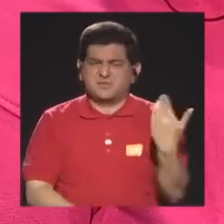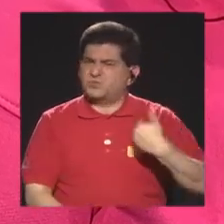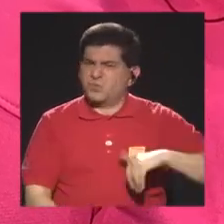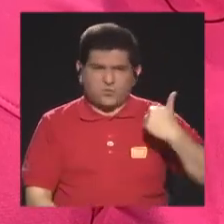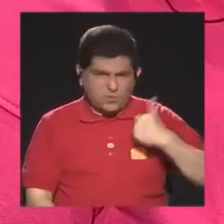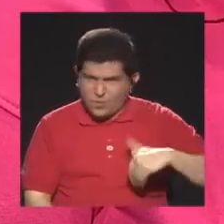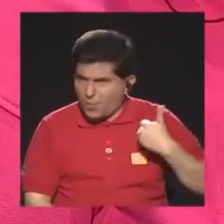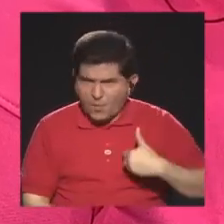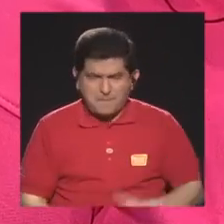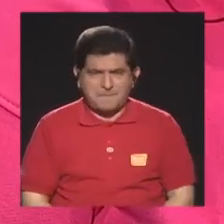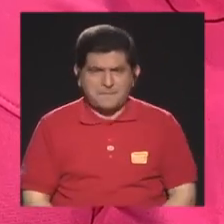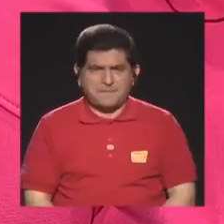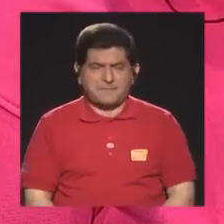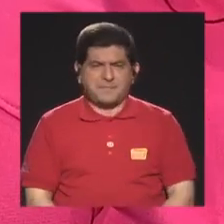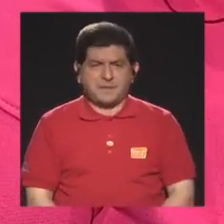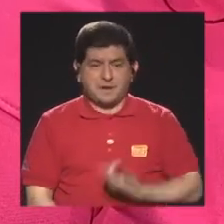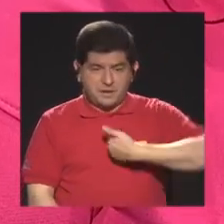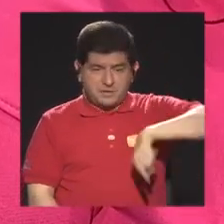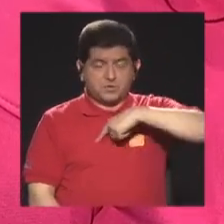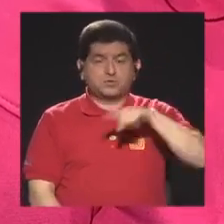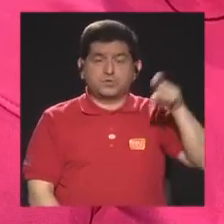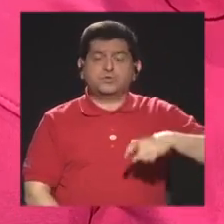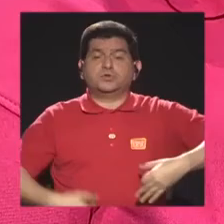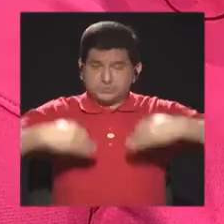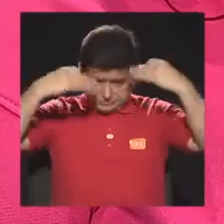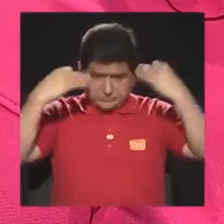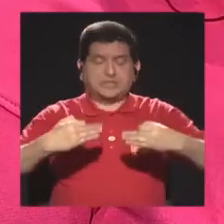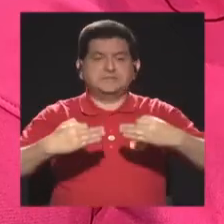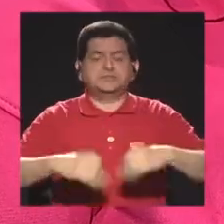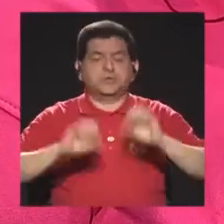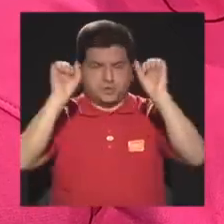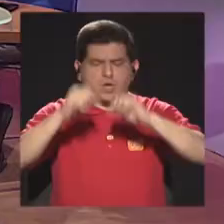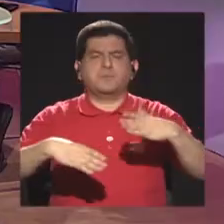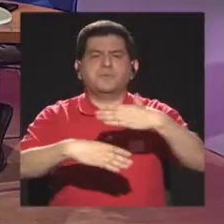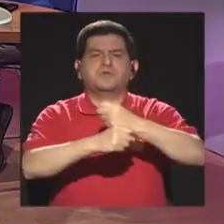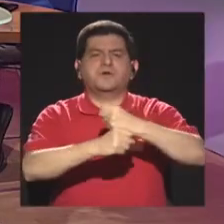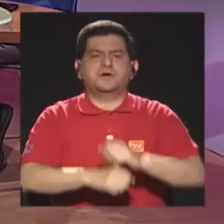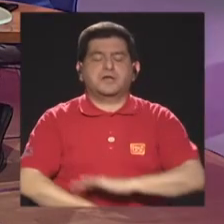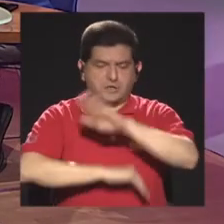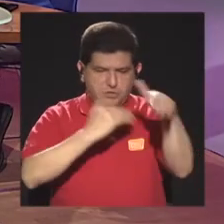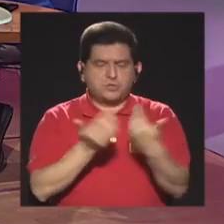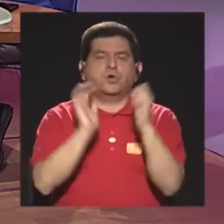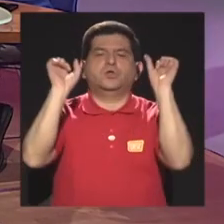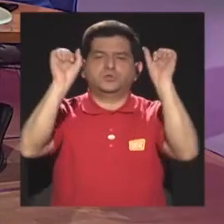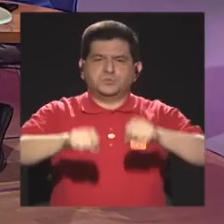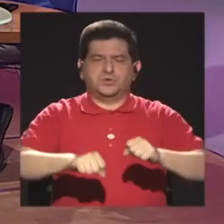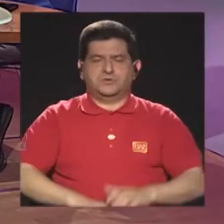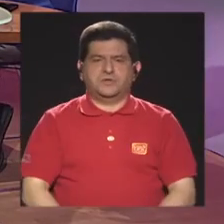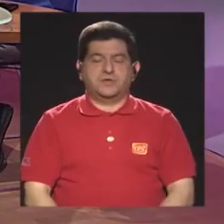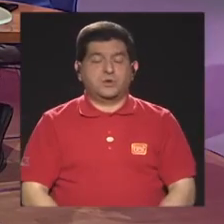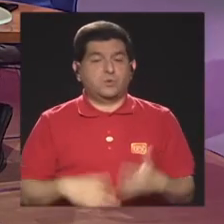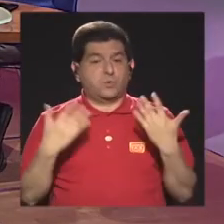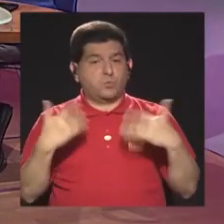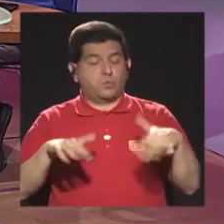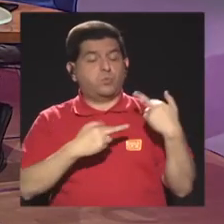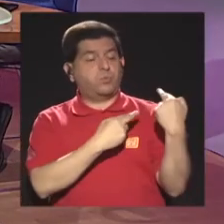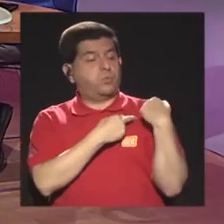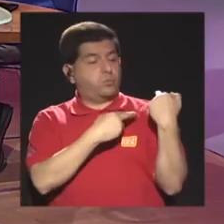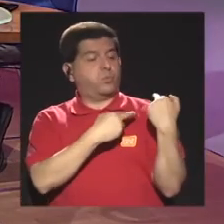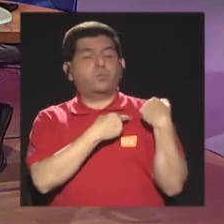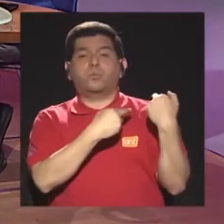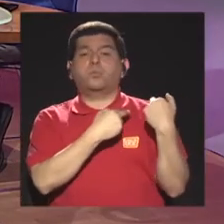hombres. Solo es de poder tomar una decisión y lograrlo. Todas podemos. Una gran responsabilidad